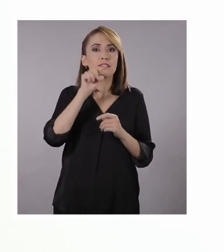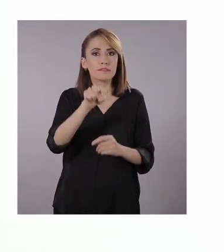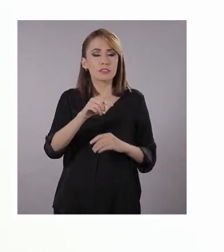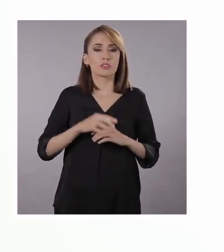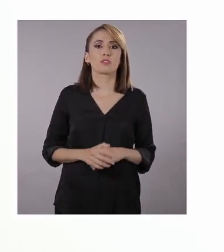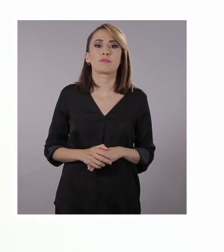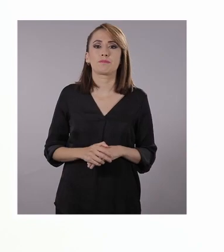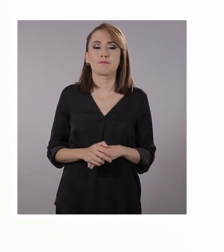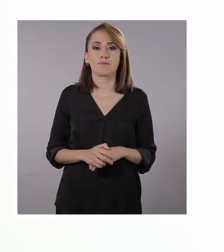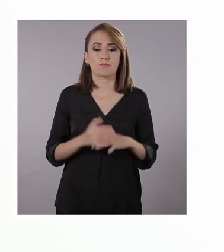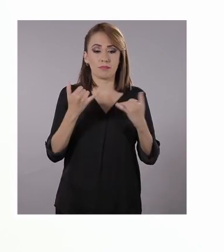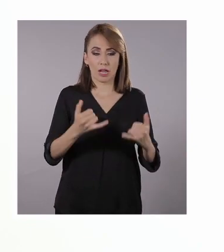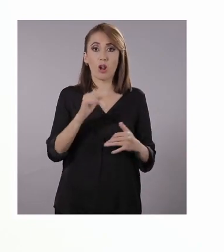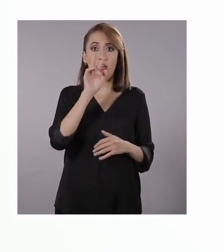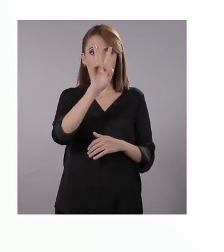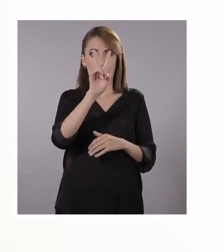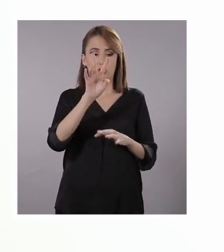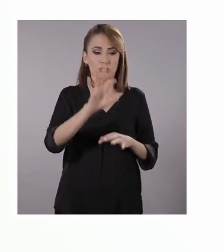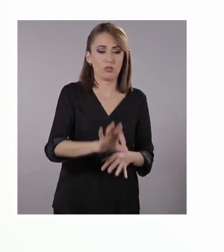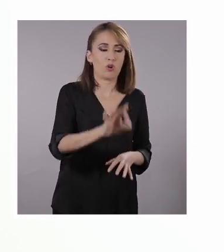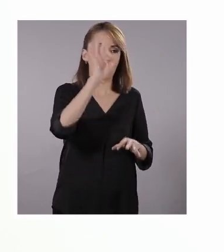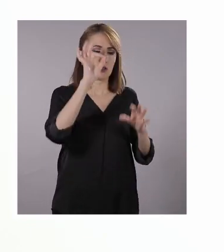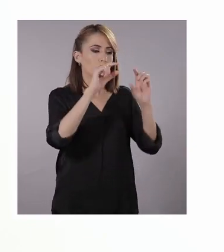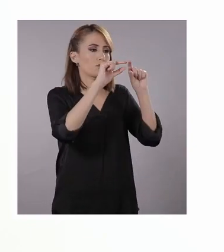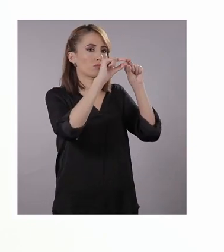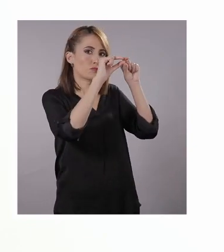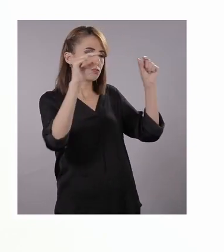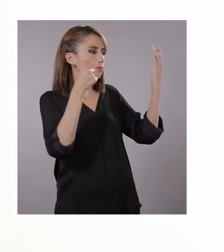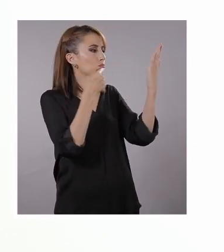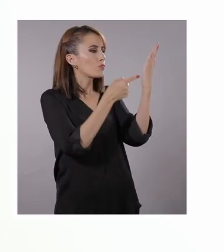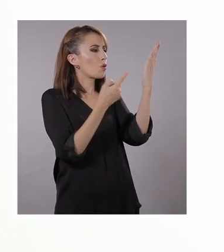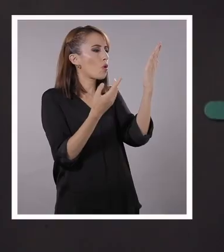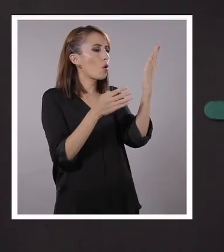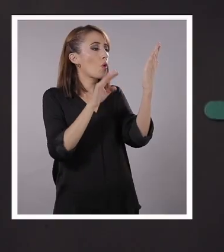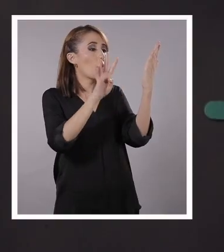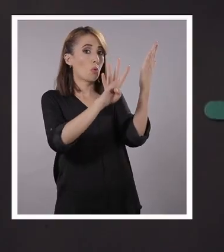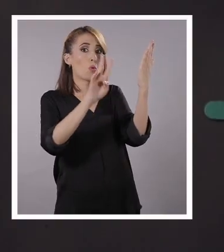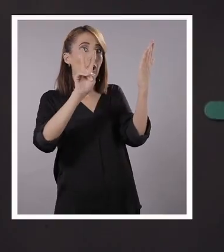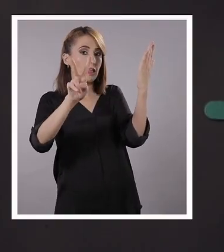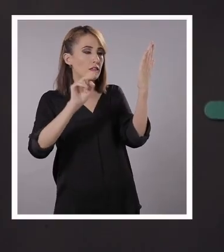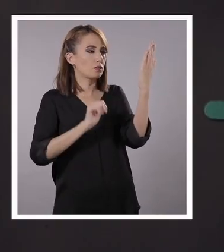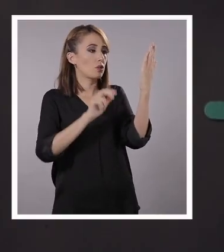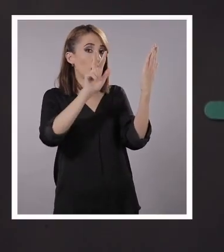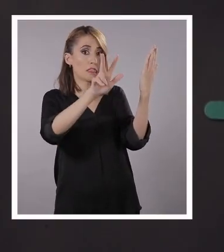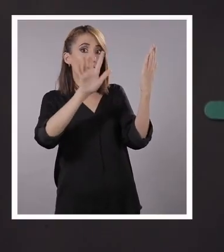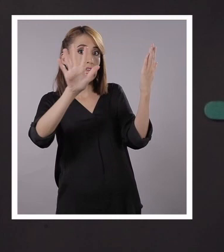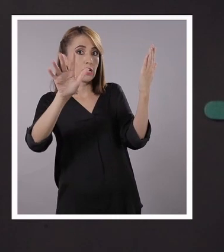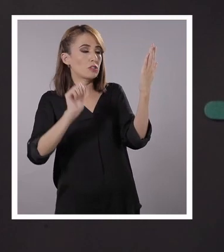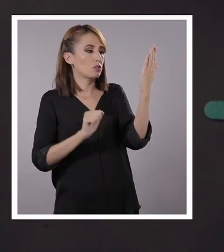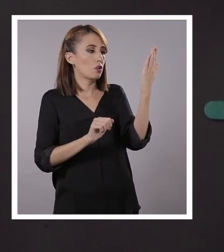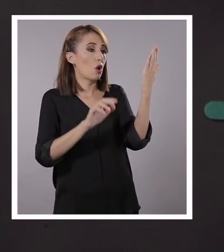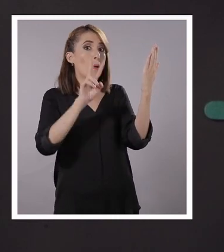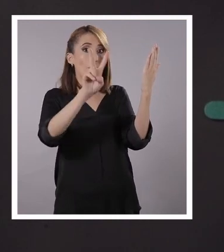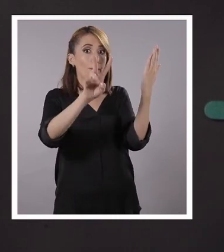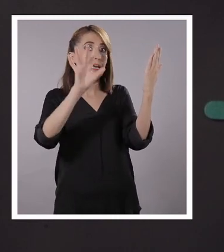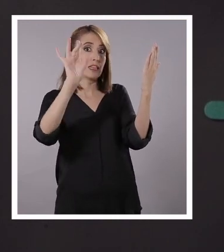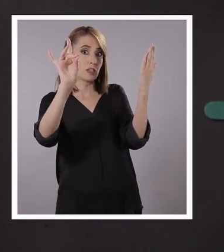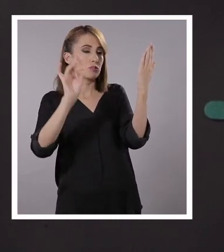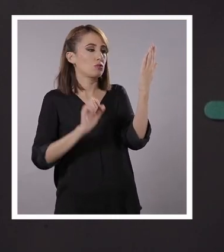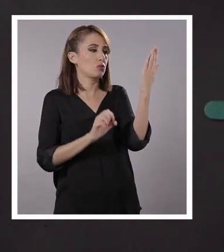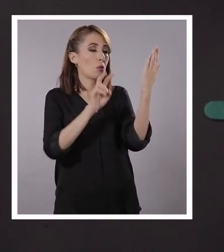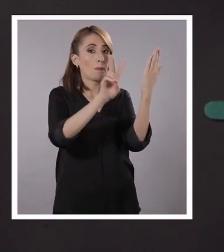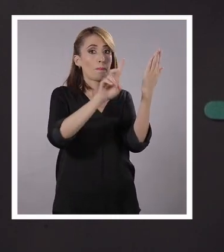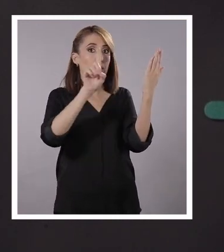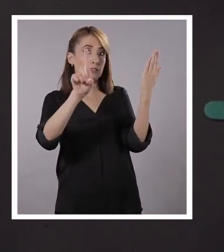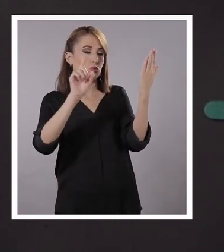¿Qué número escoges? El 2. Ok. Esta sucesión dice 42, 35,